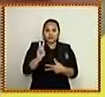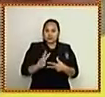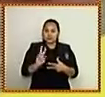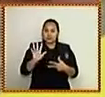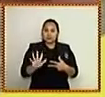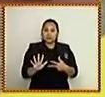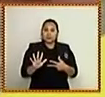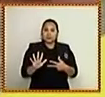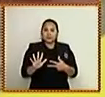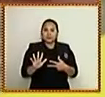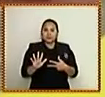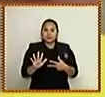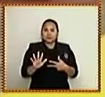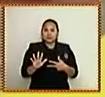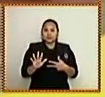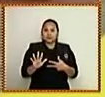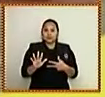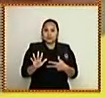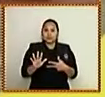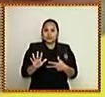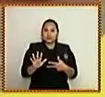25. Tercer y decisivo número.